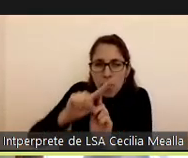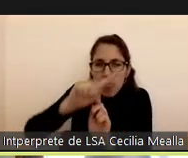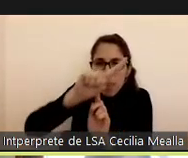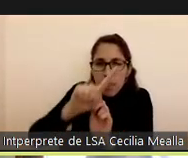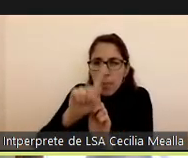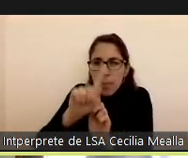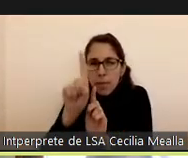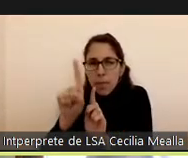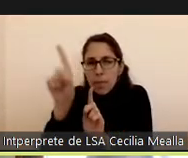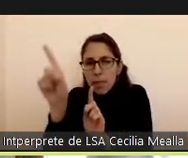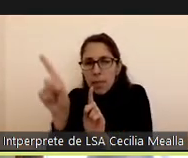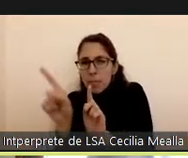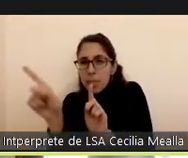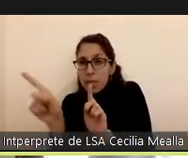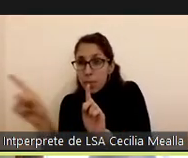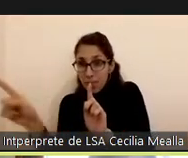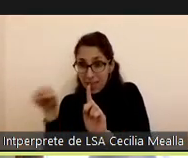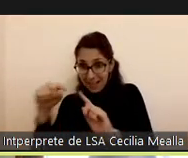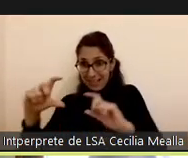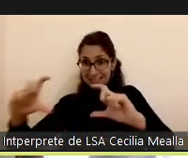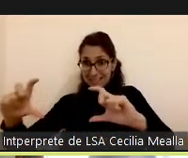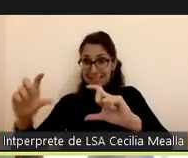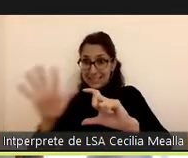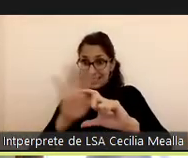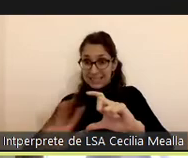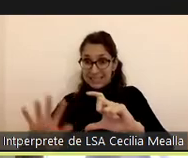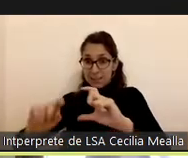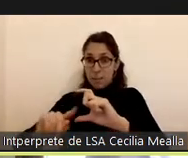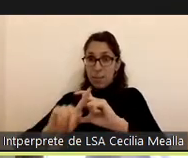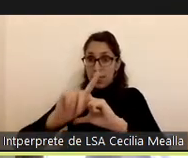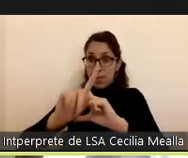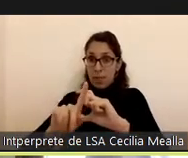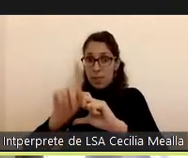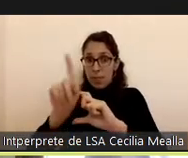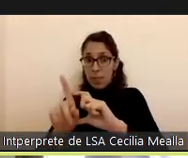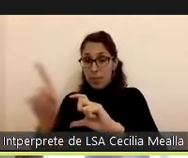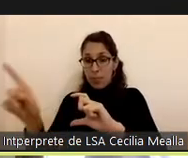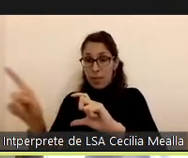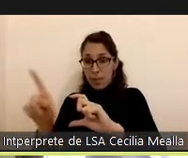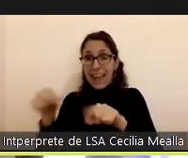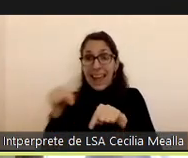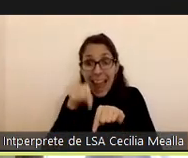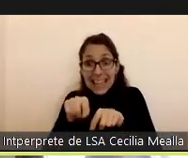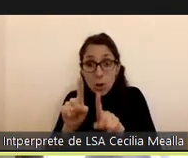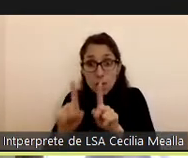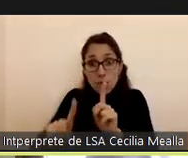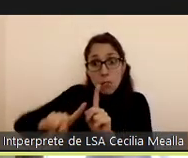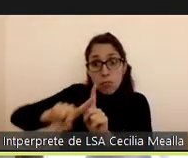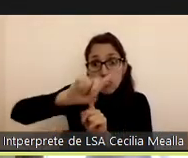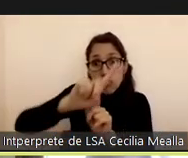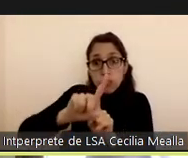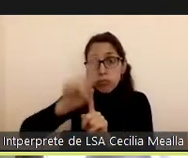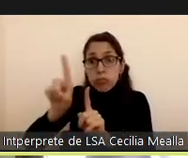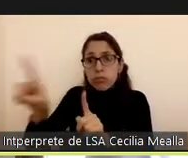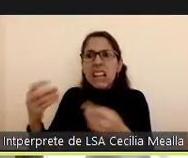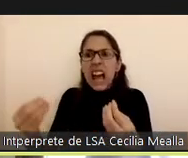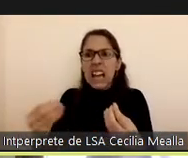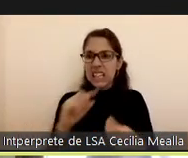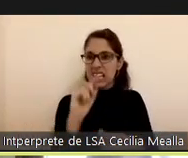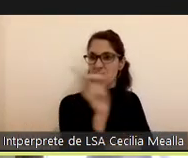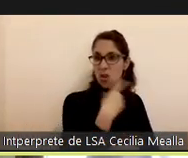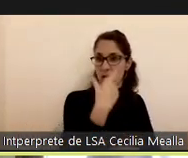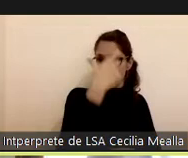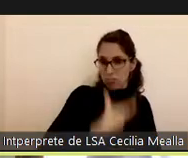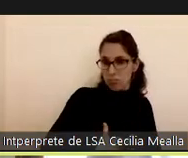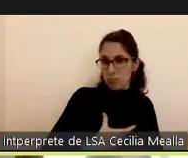¿sí? Esto es lo que hace que nuestro organismo, o el de los animales, puedan detectar